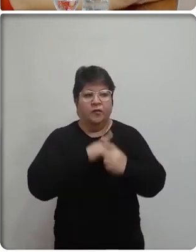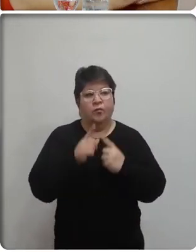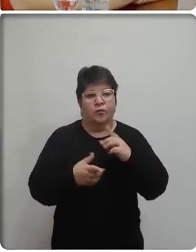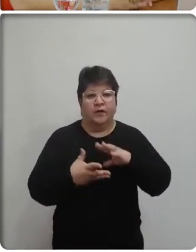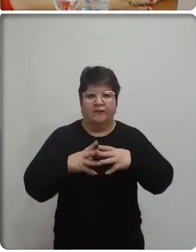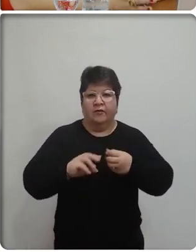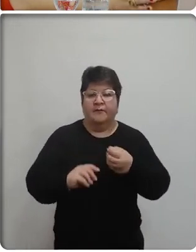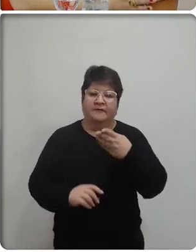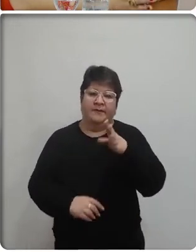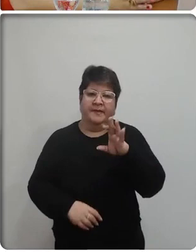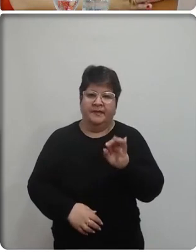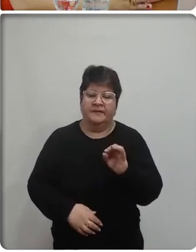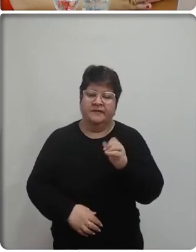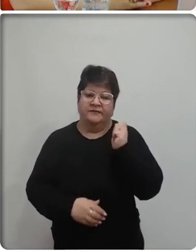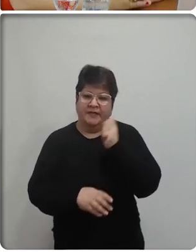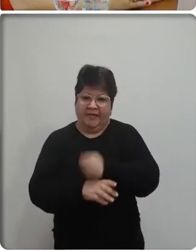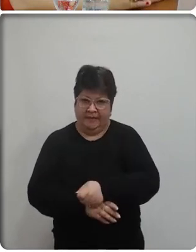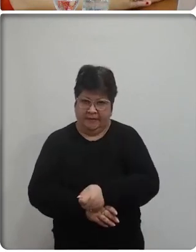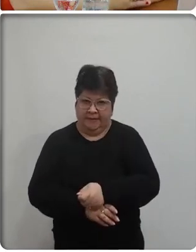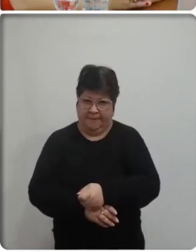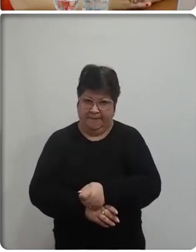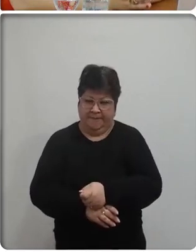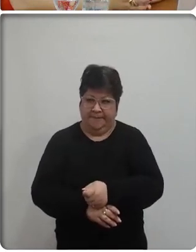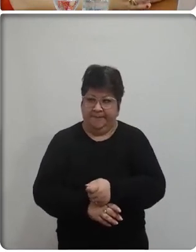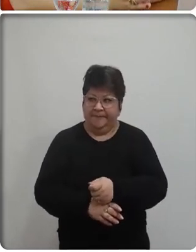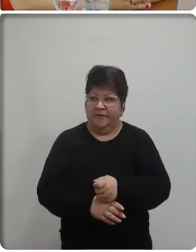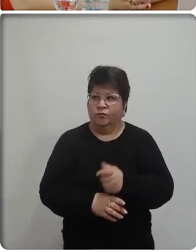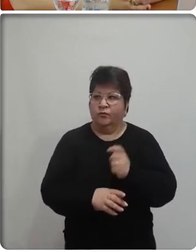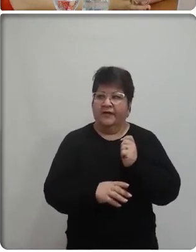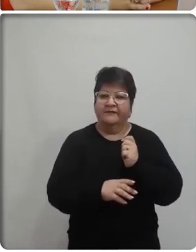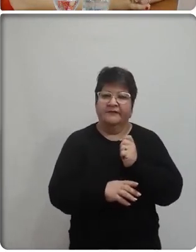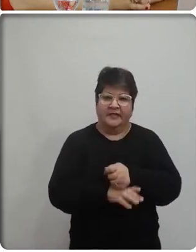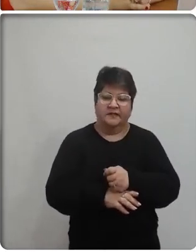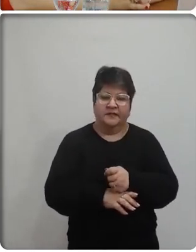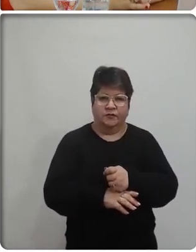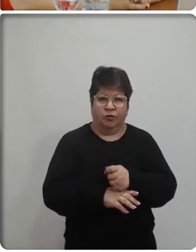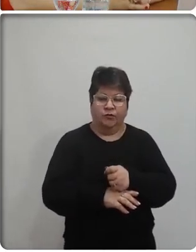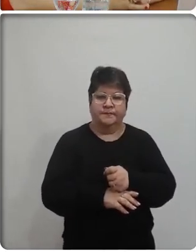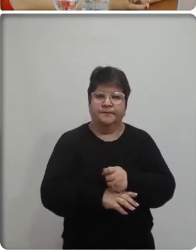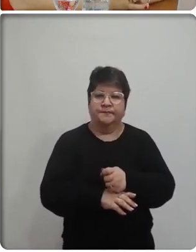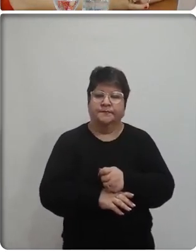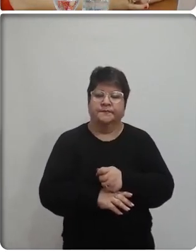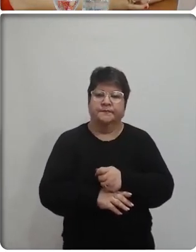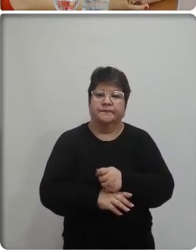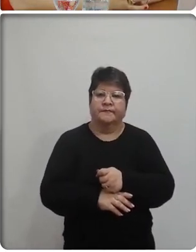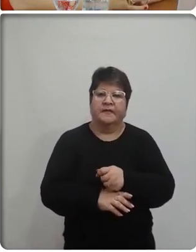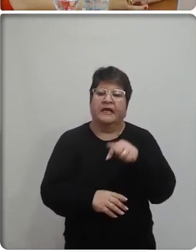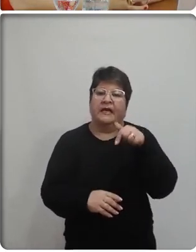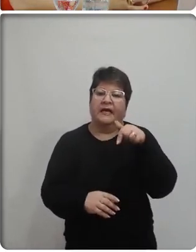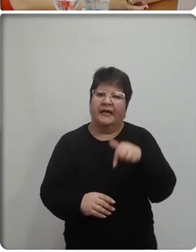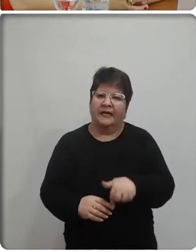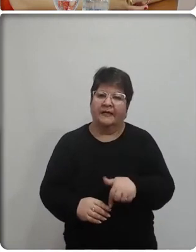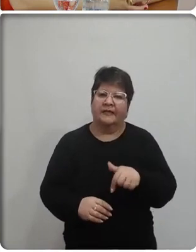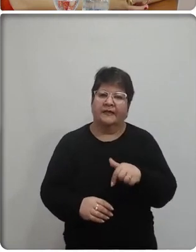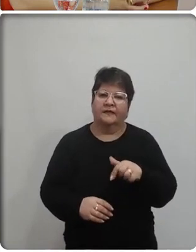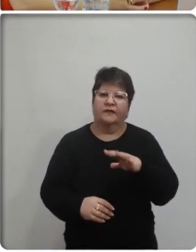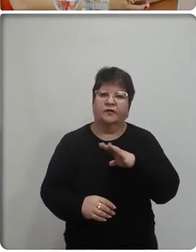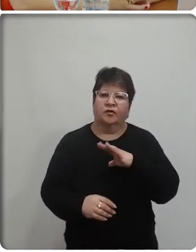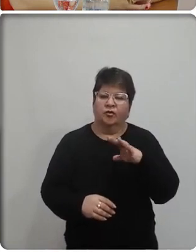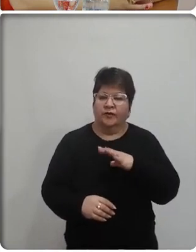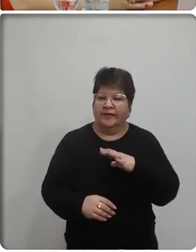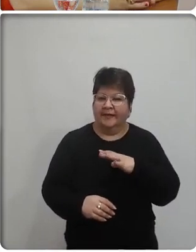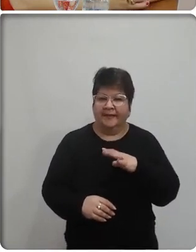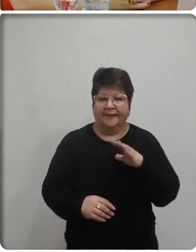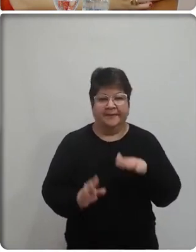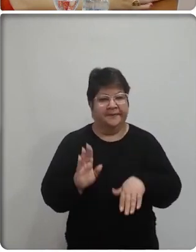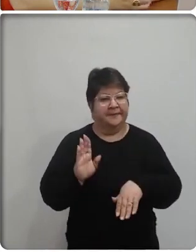BPS financia, porque es una financiación básicamente. Acá lo que se lleva el mayor